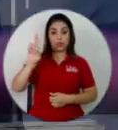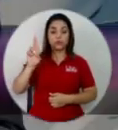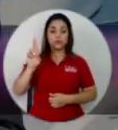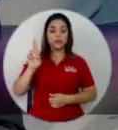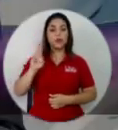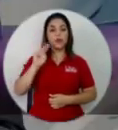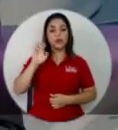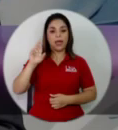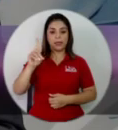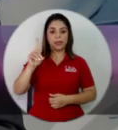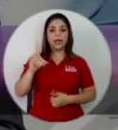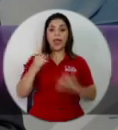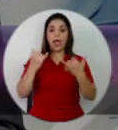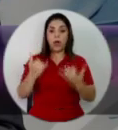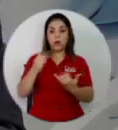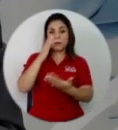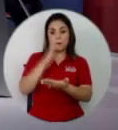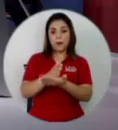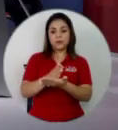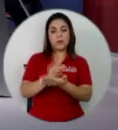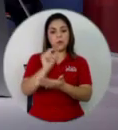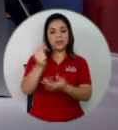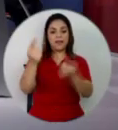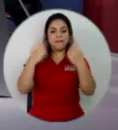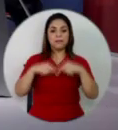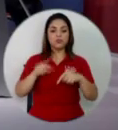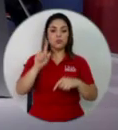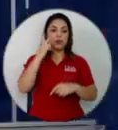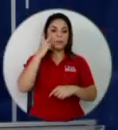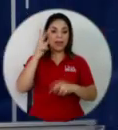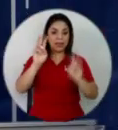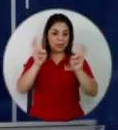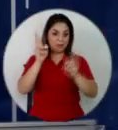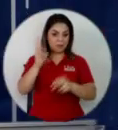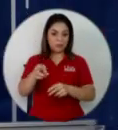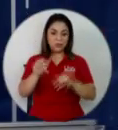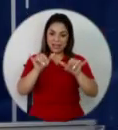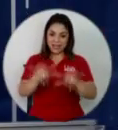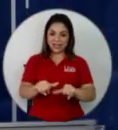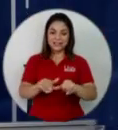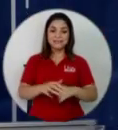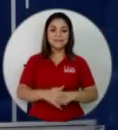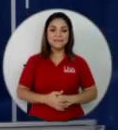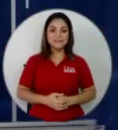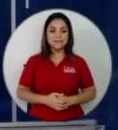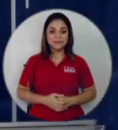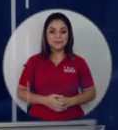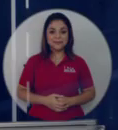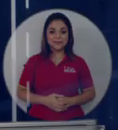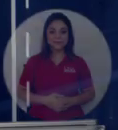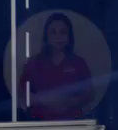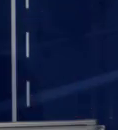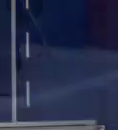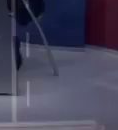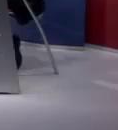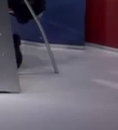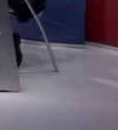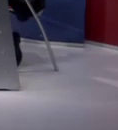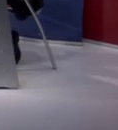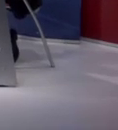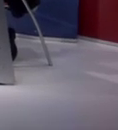este programa. Y vamos a ir a una pausa, pero ya regresamos con una mirada con este tema. Quédese con nosotros.